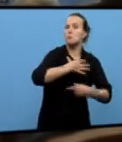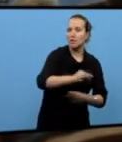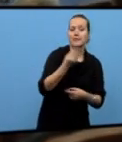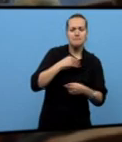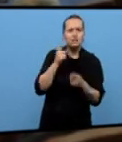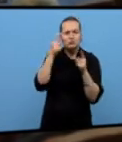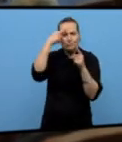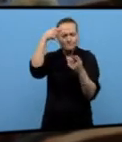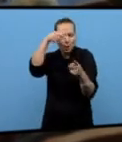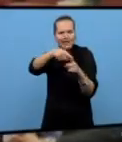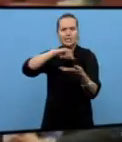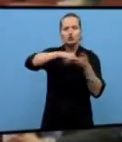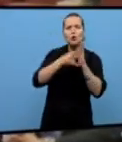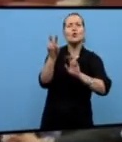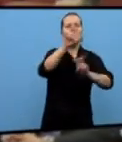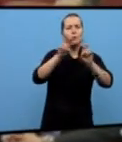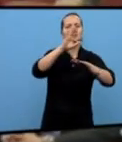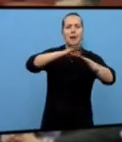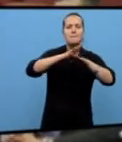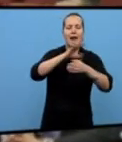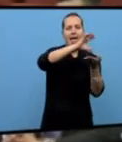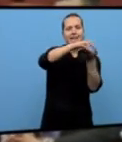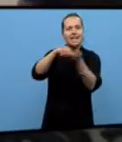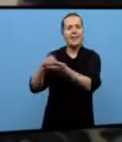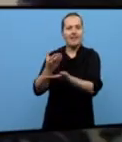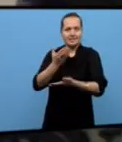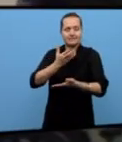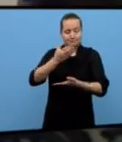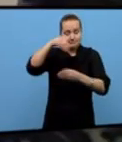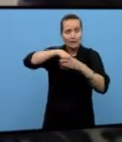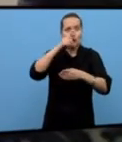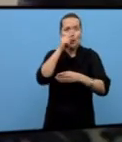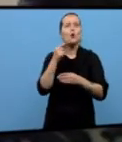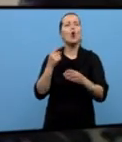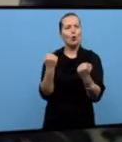búsqueda de solucións para a consecución de entidades locais máis eficaces.